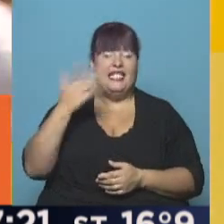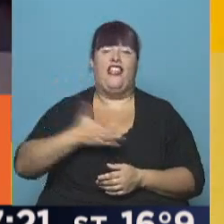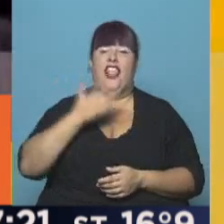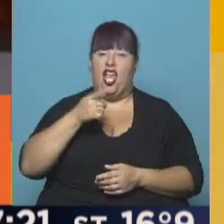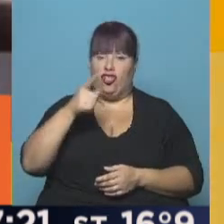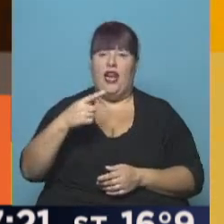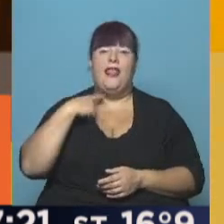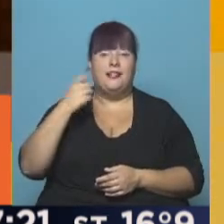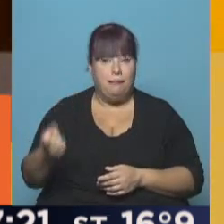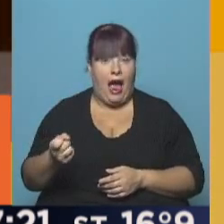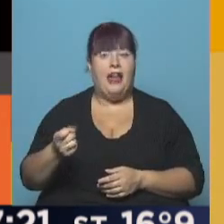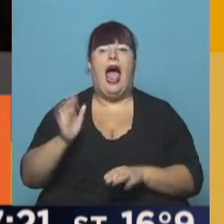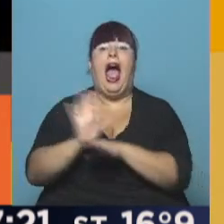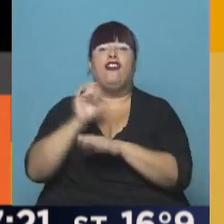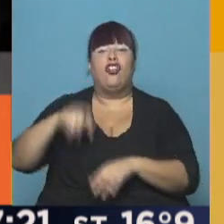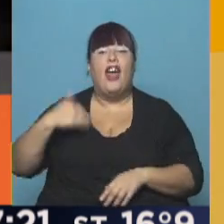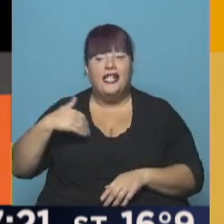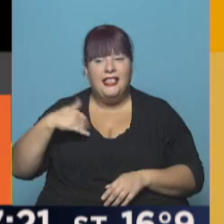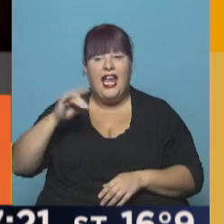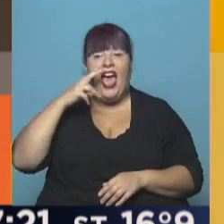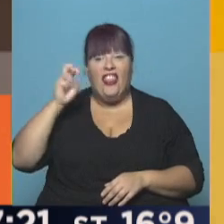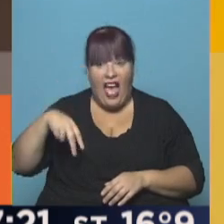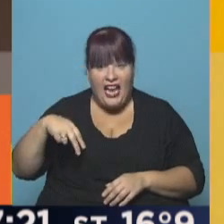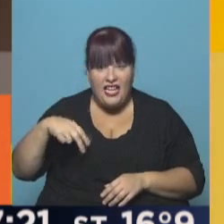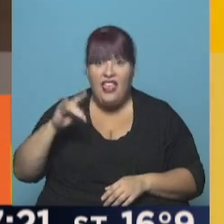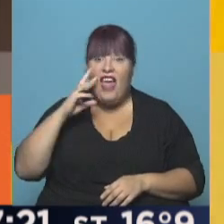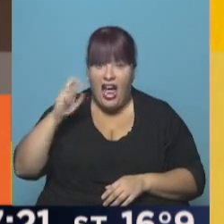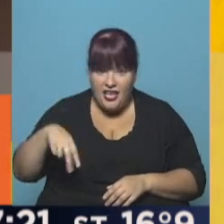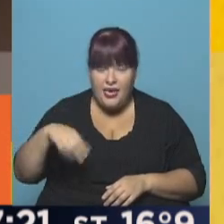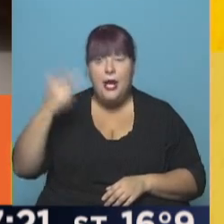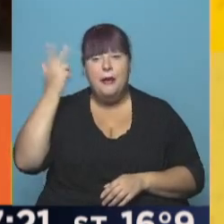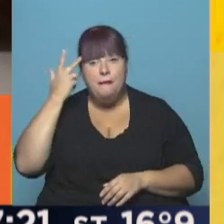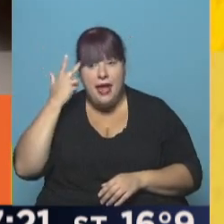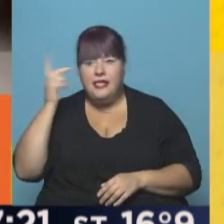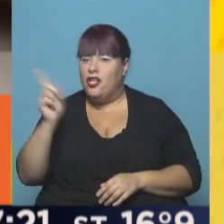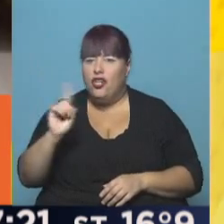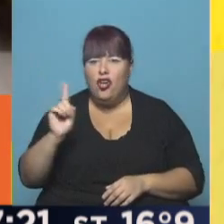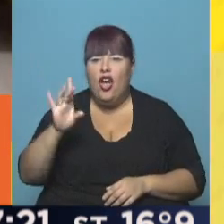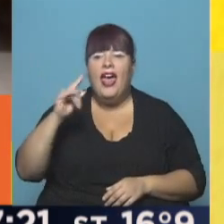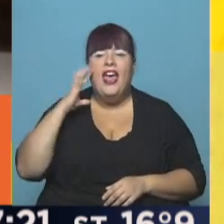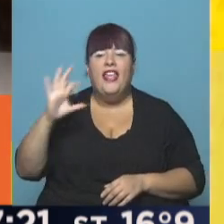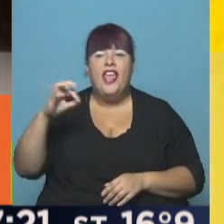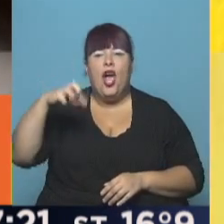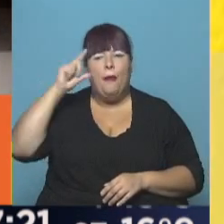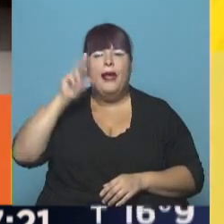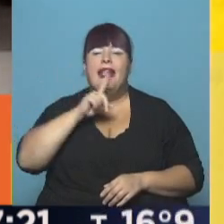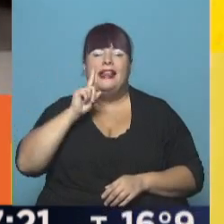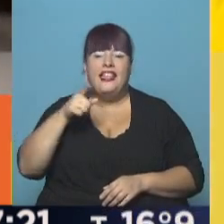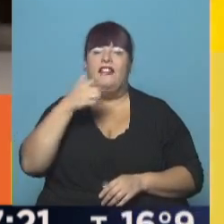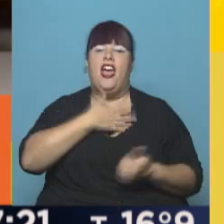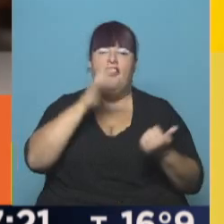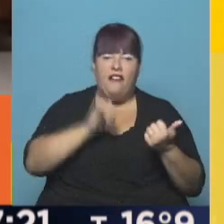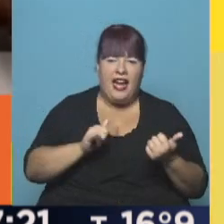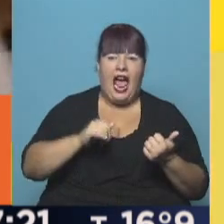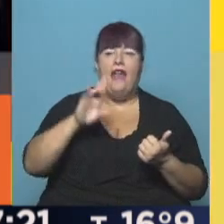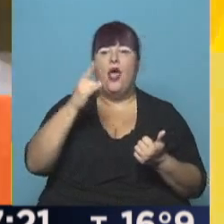estreno español con nuestro actor argentino, Darín, Ricardo Darín. Messi, no, Diego Peretti. Con Eduardo Fernández y